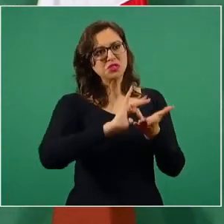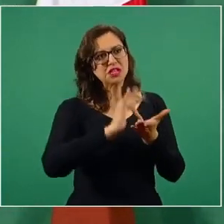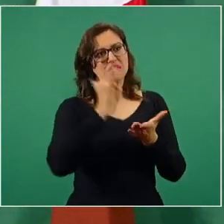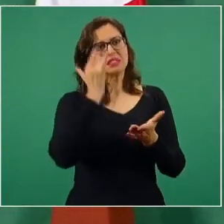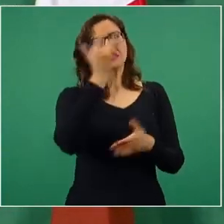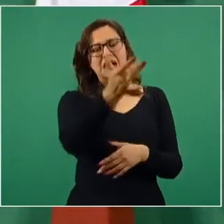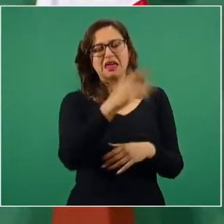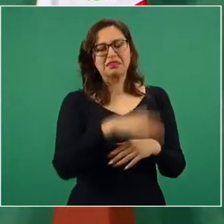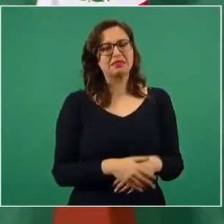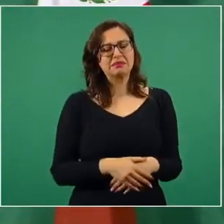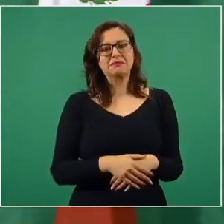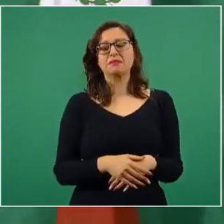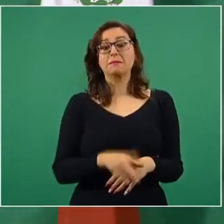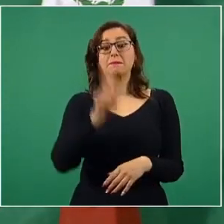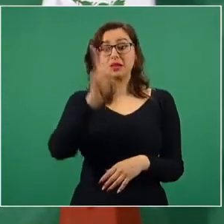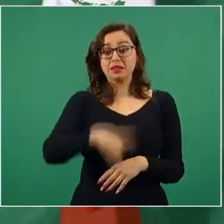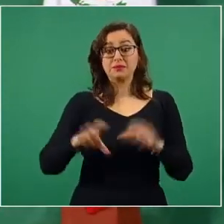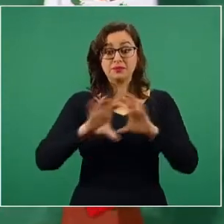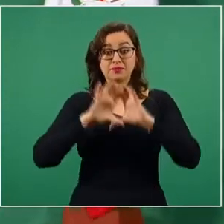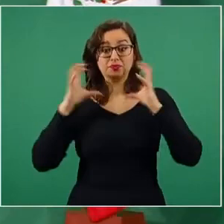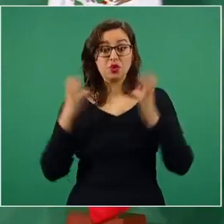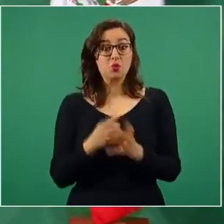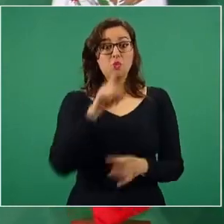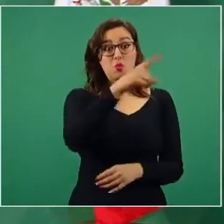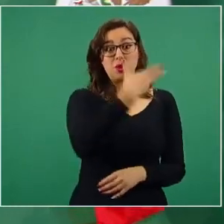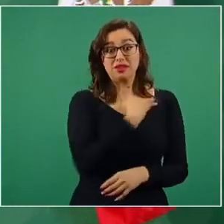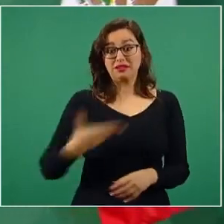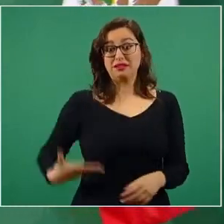encuestas mundiales, está en primer lugar,